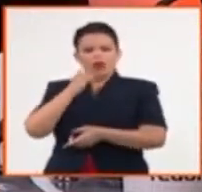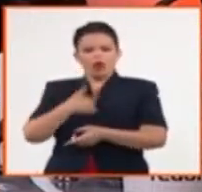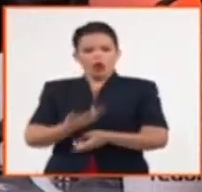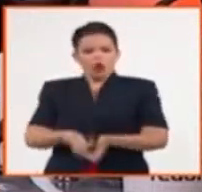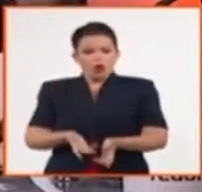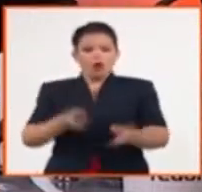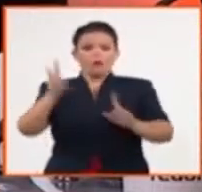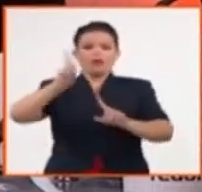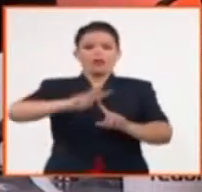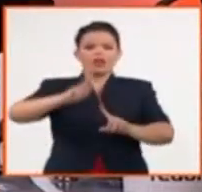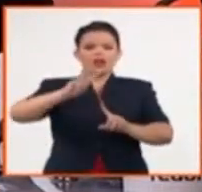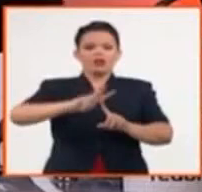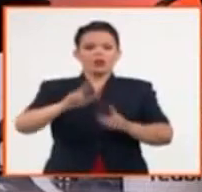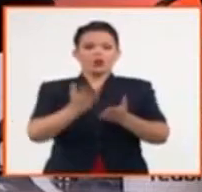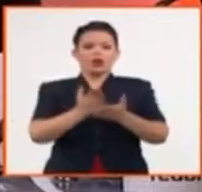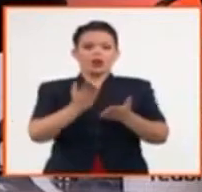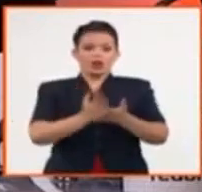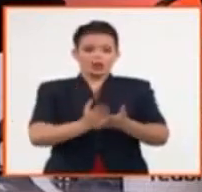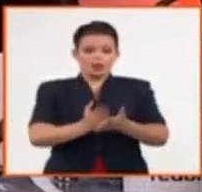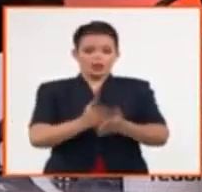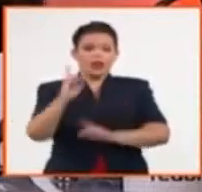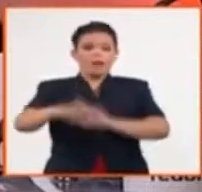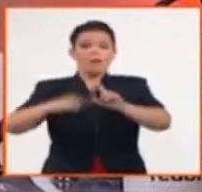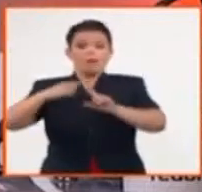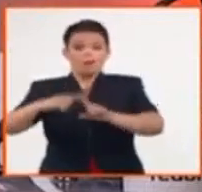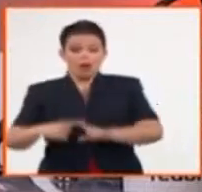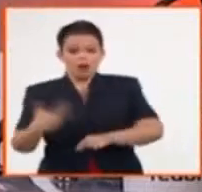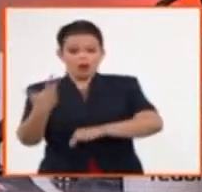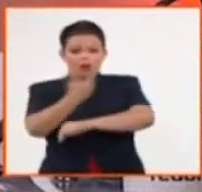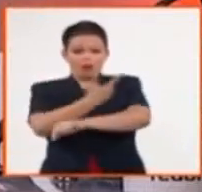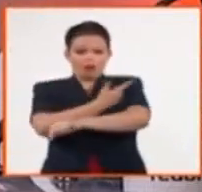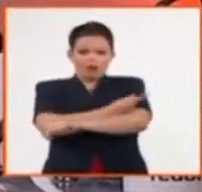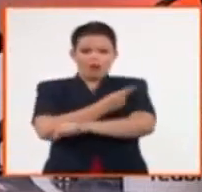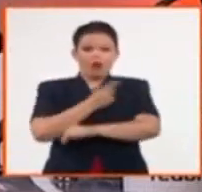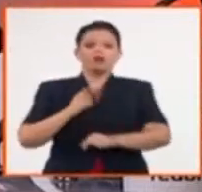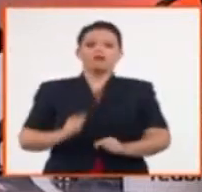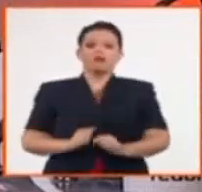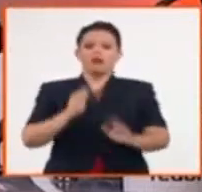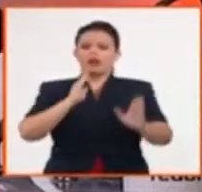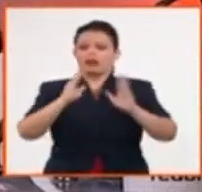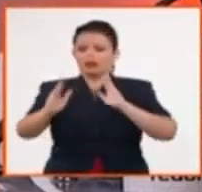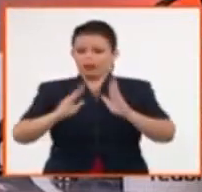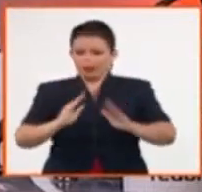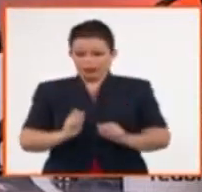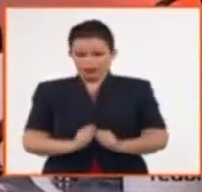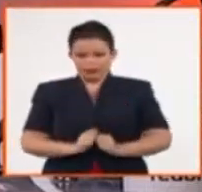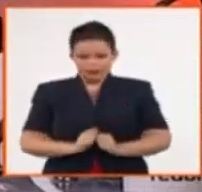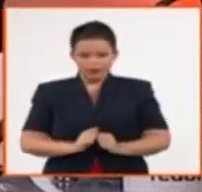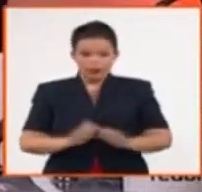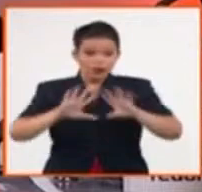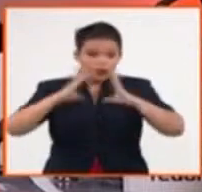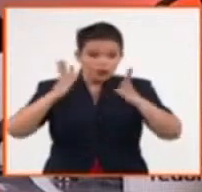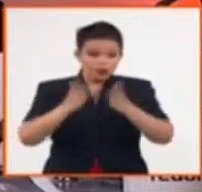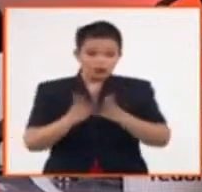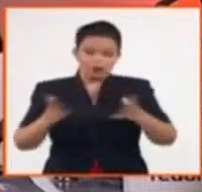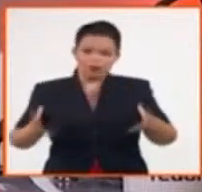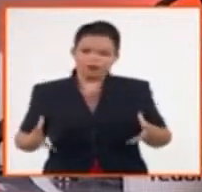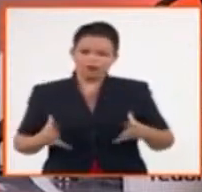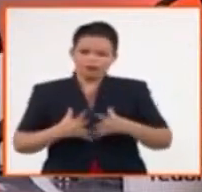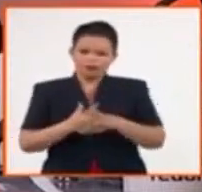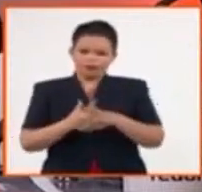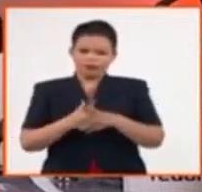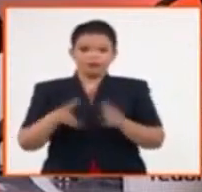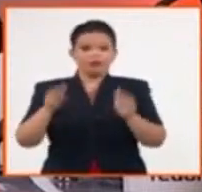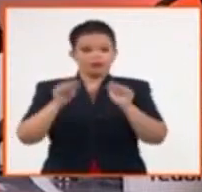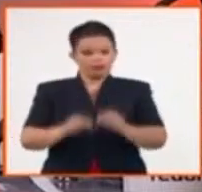vez concentrados en que la vacunación, en que ese proceso salga muy bien en todo el país, de conjunto con el Ministerio de Salud Pública. Así está la experiencia en